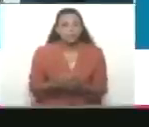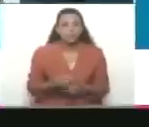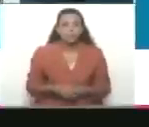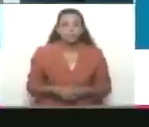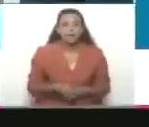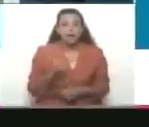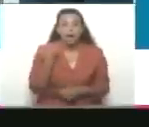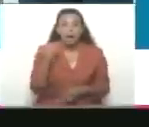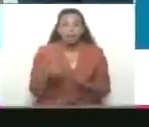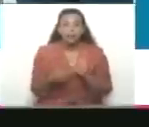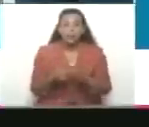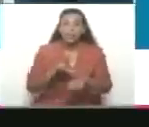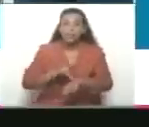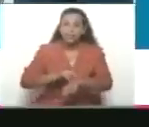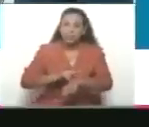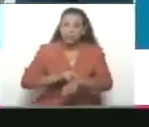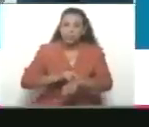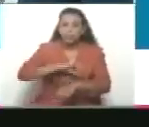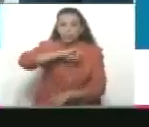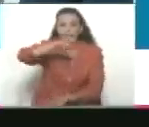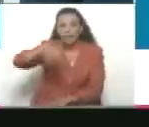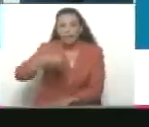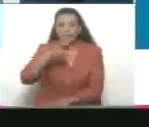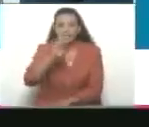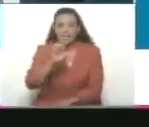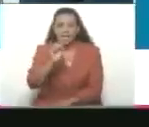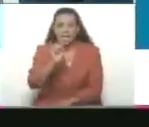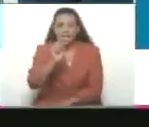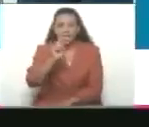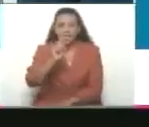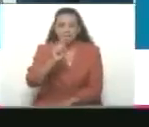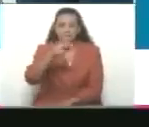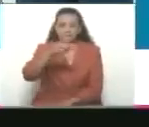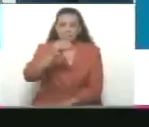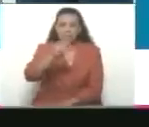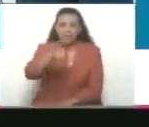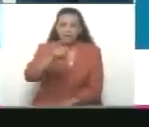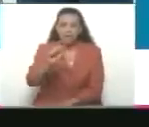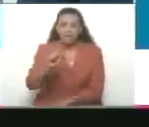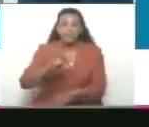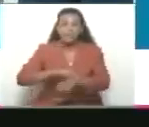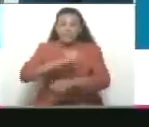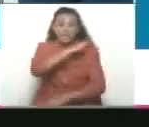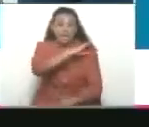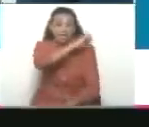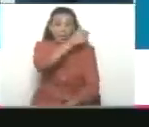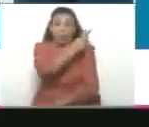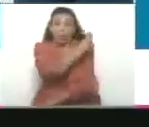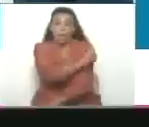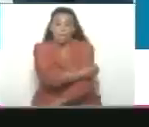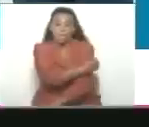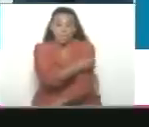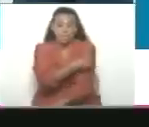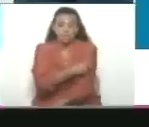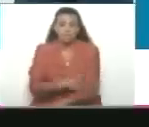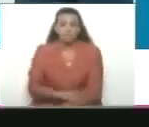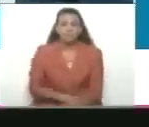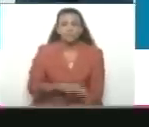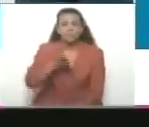ahí también tenemos a la doctora Jessica Parra directora